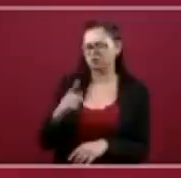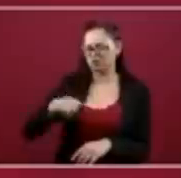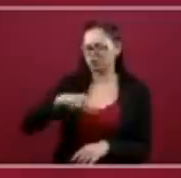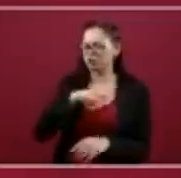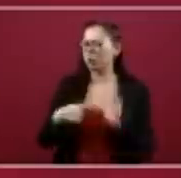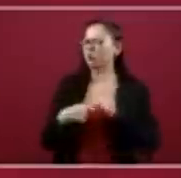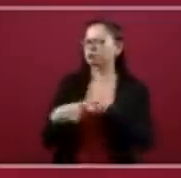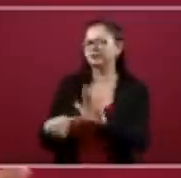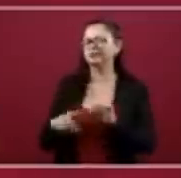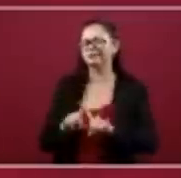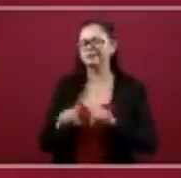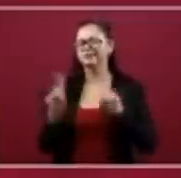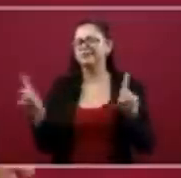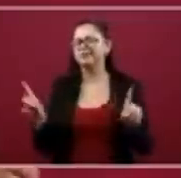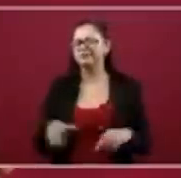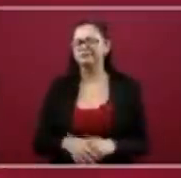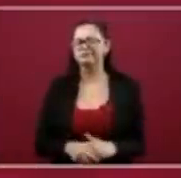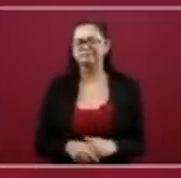porque